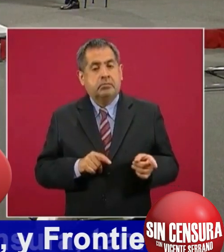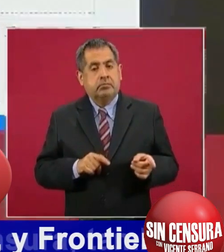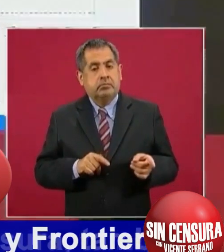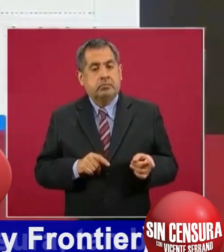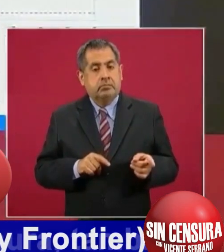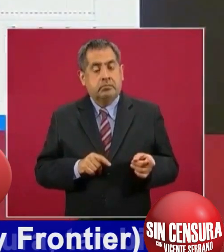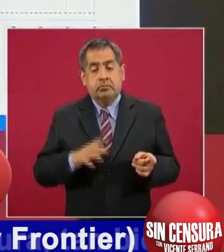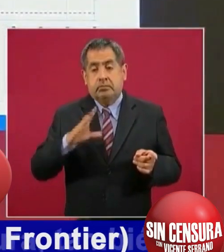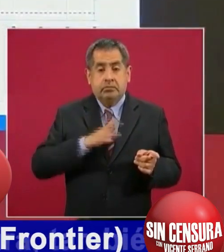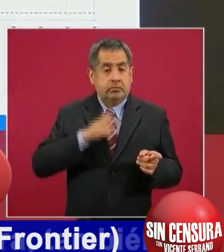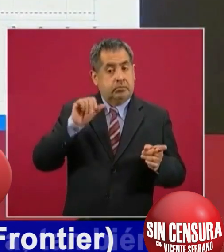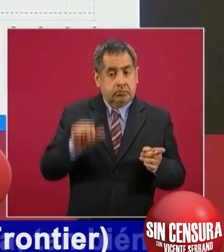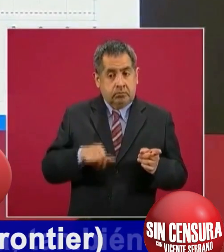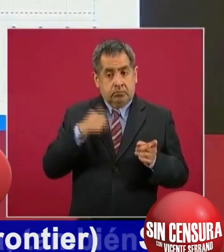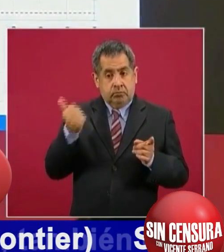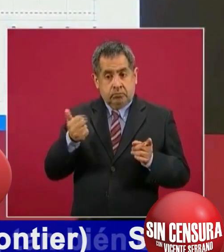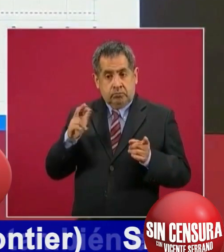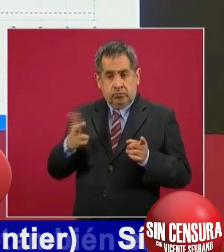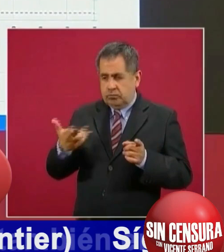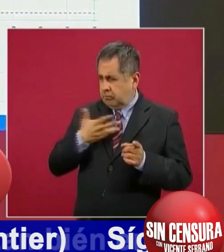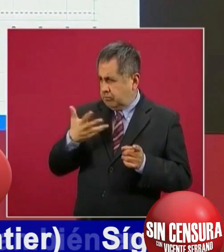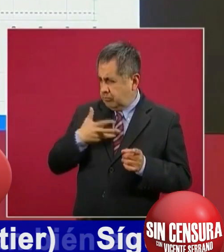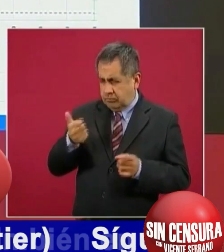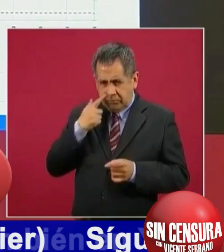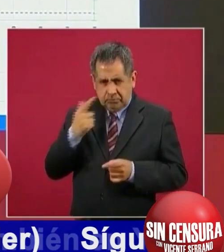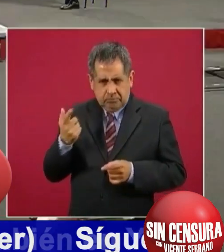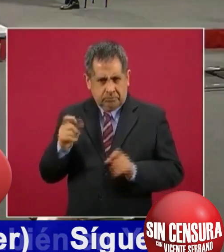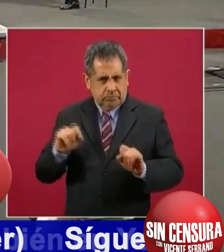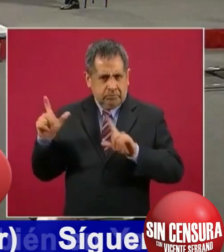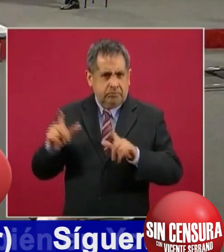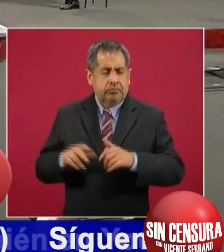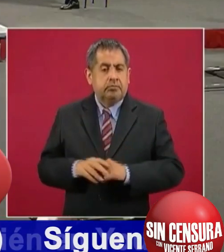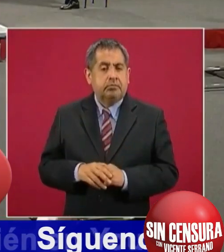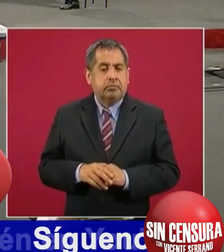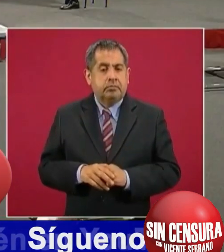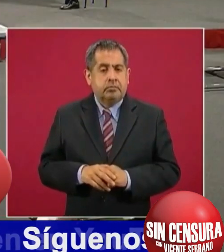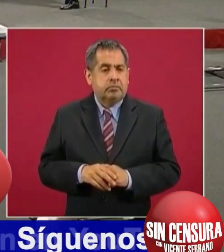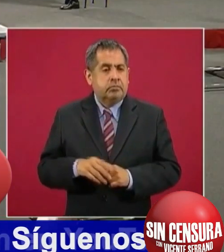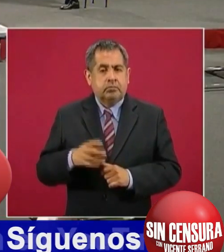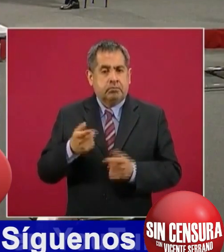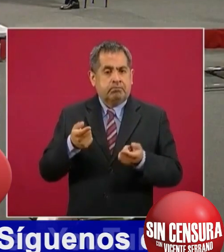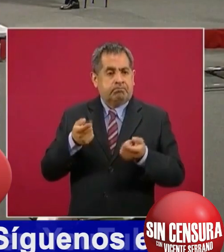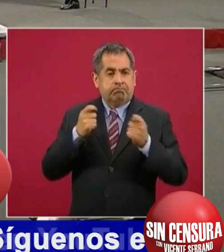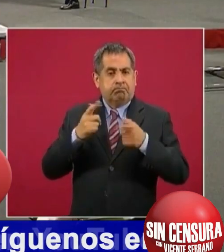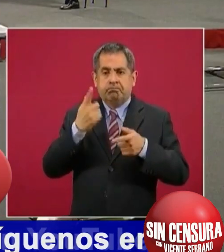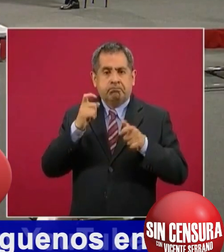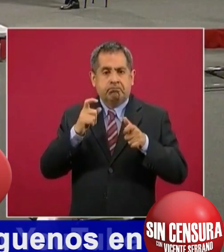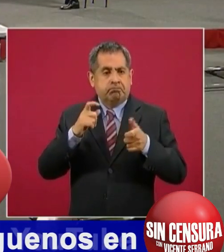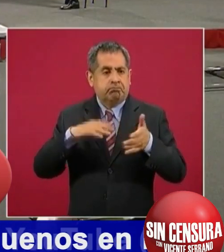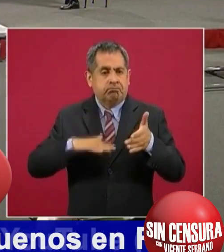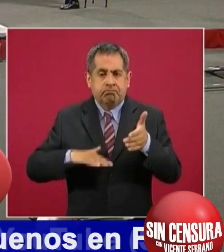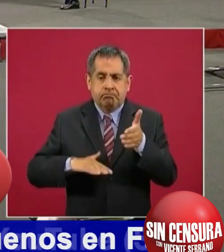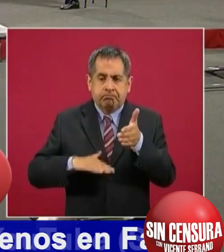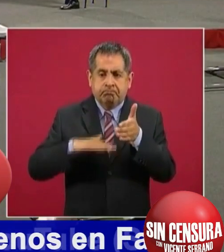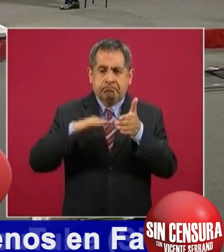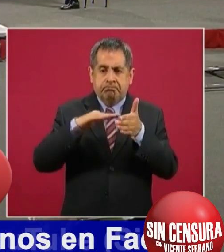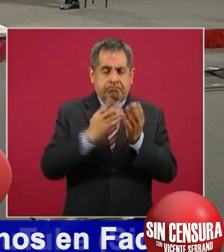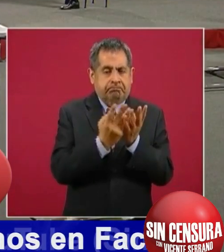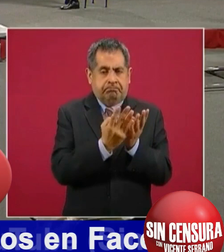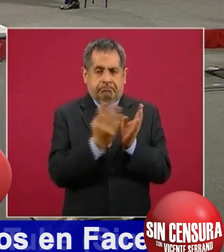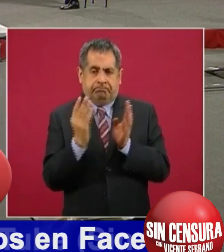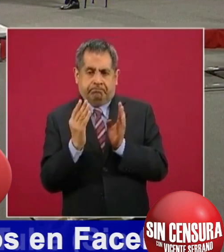Y hay otros ríos, no sé si tienes la otra lámina, que esos no tienen control, no hay presa.